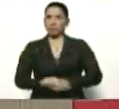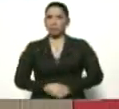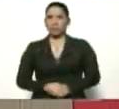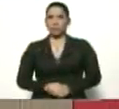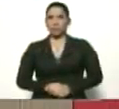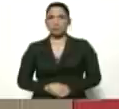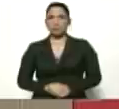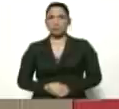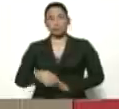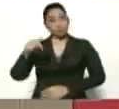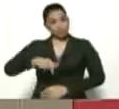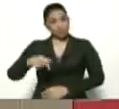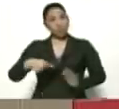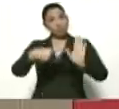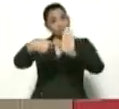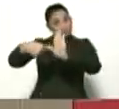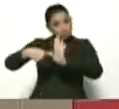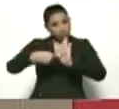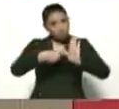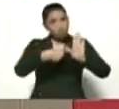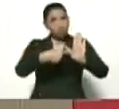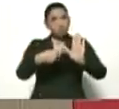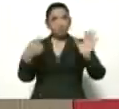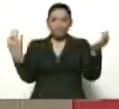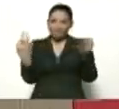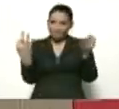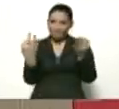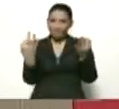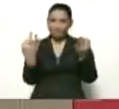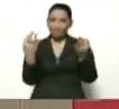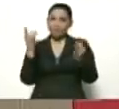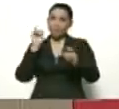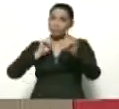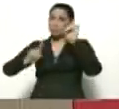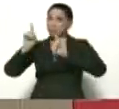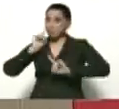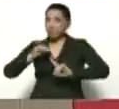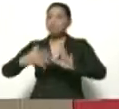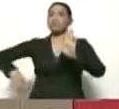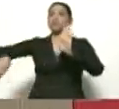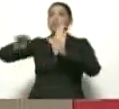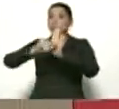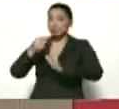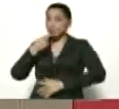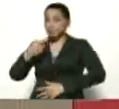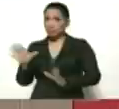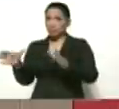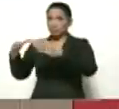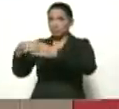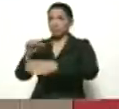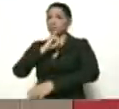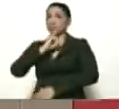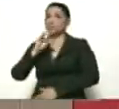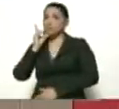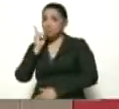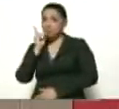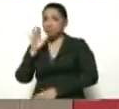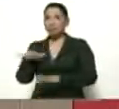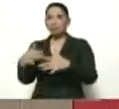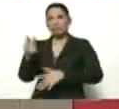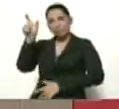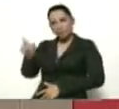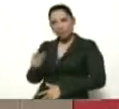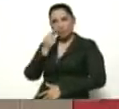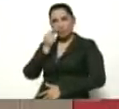aquí vamos a demostrar las mentiras de bando que otra vez cuando este escritor ha dicho